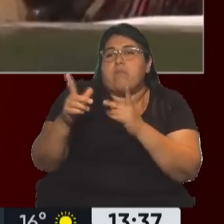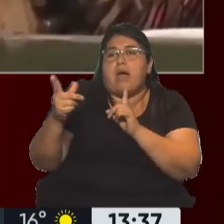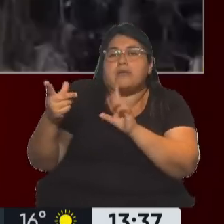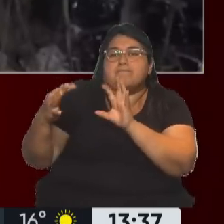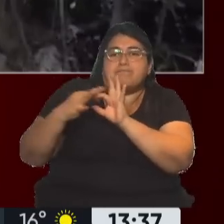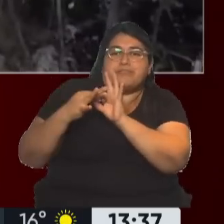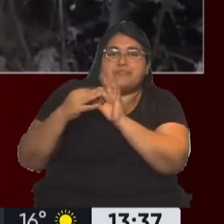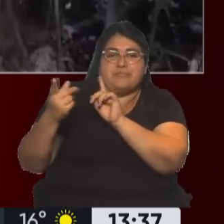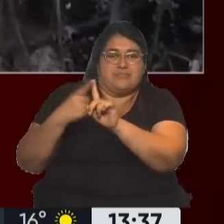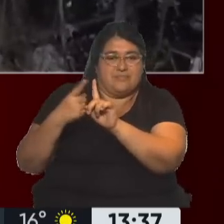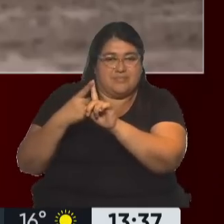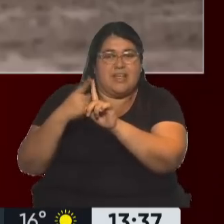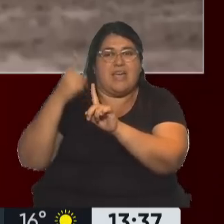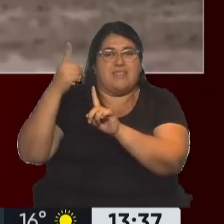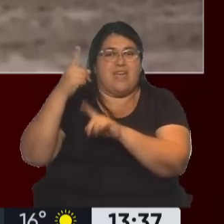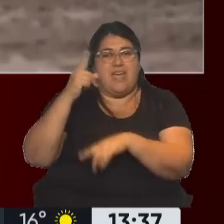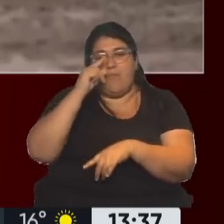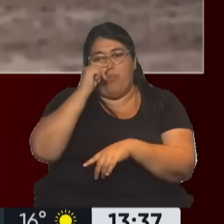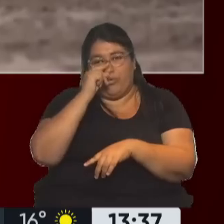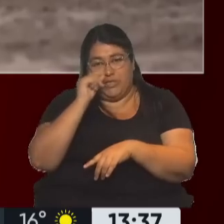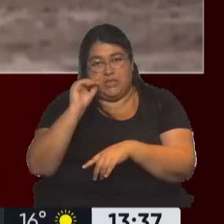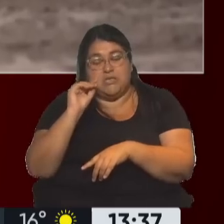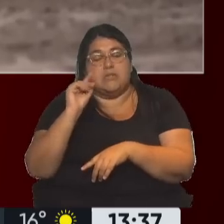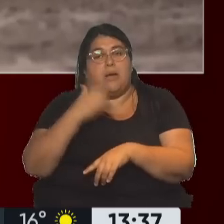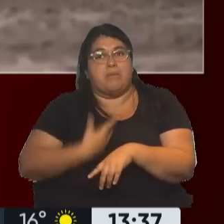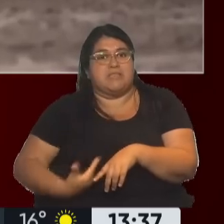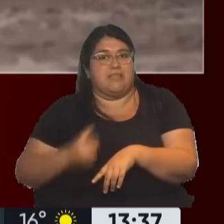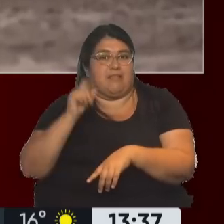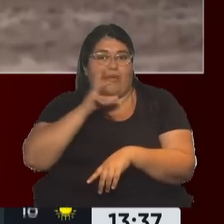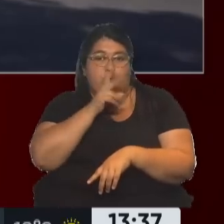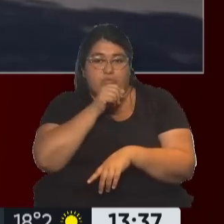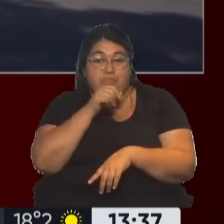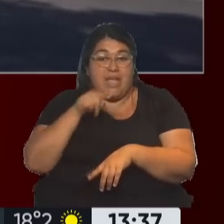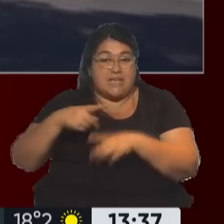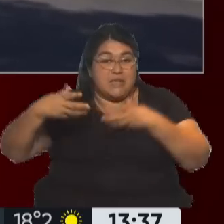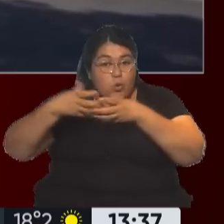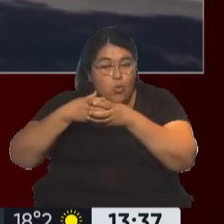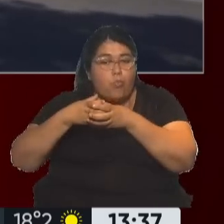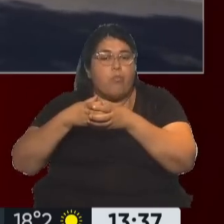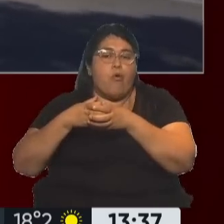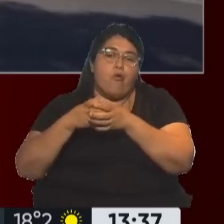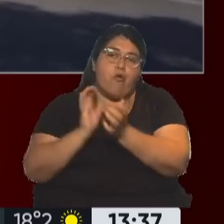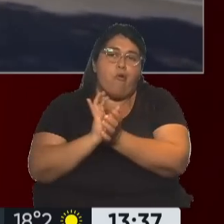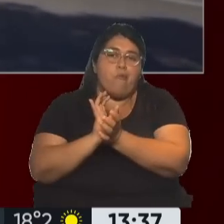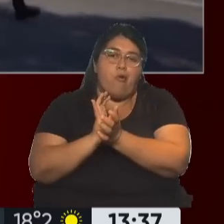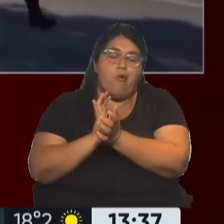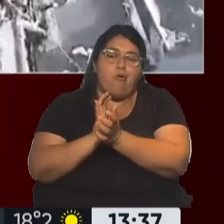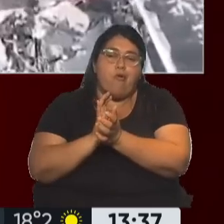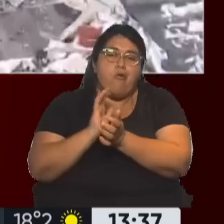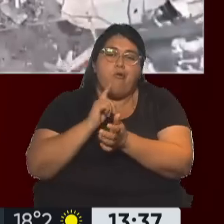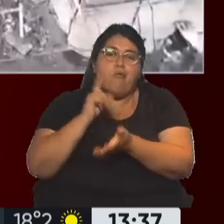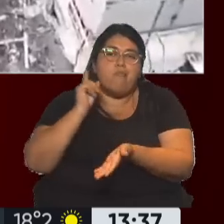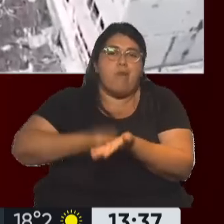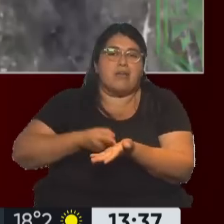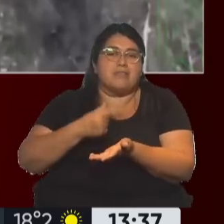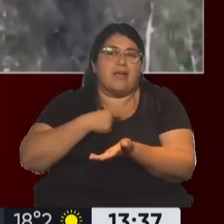Putin, mencionaba el informe. Efectivamente, Prigozhin formaría parte de este grupo de mesa chica oligárquica, digamos, que